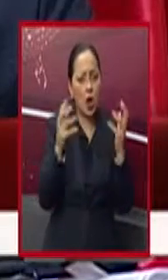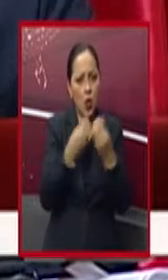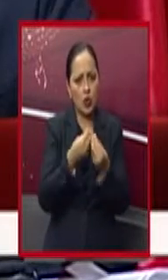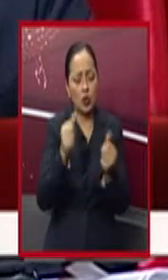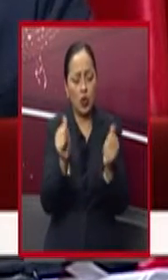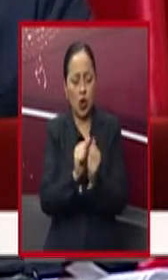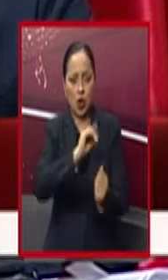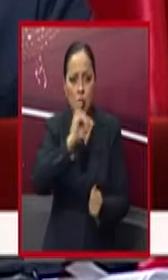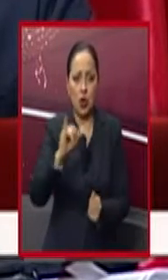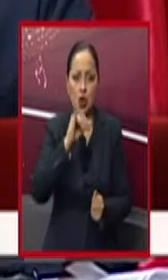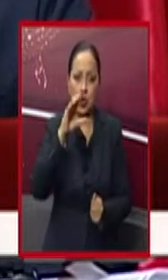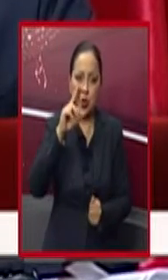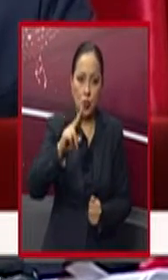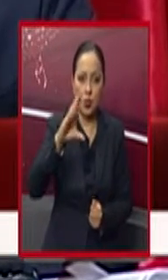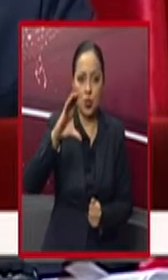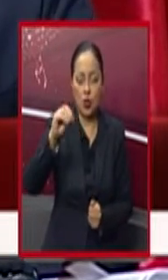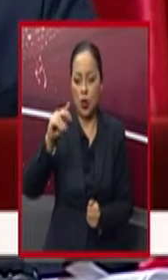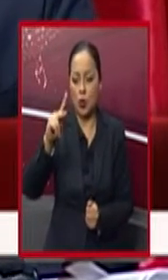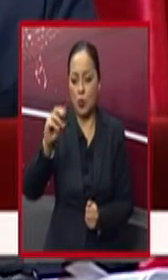Coordinación Política.